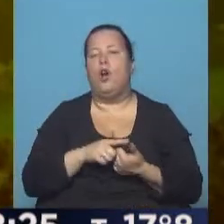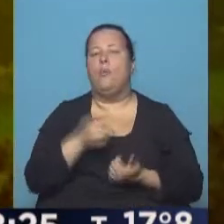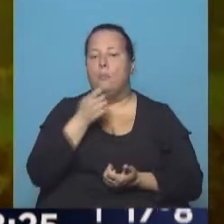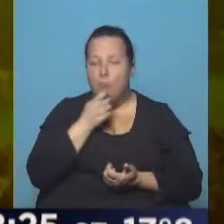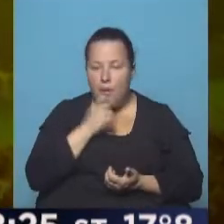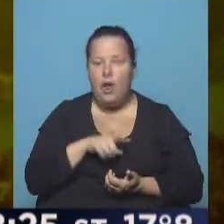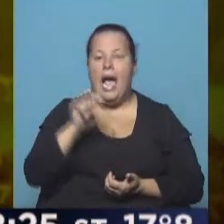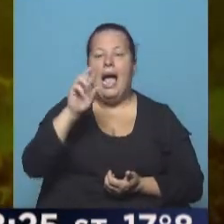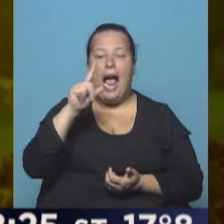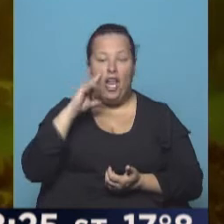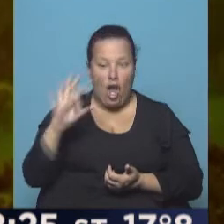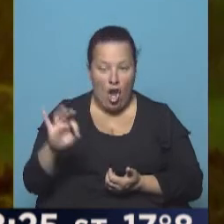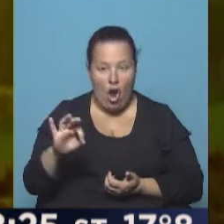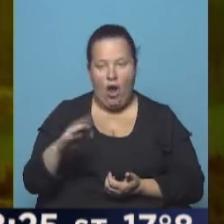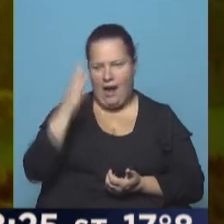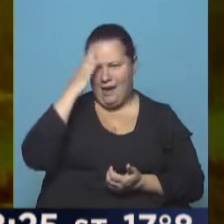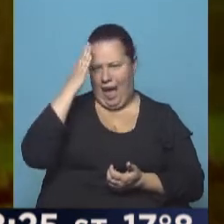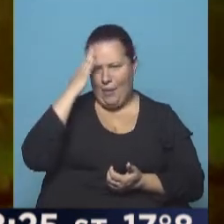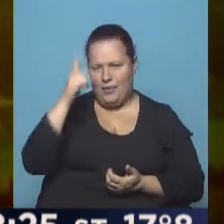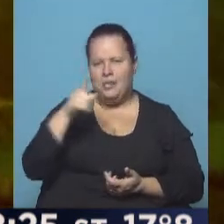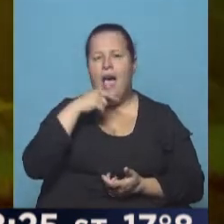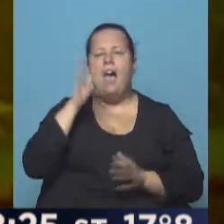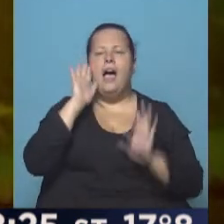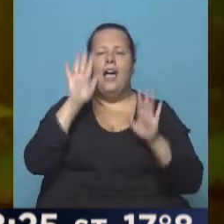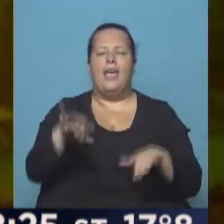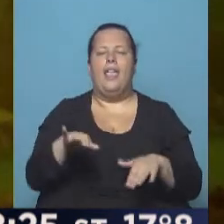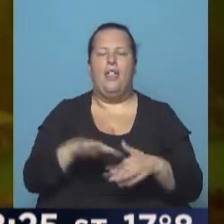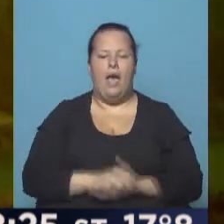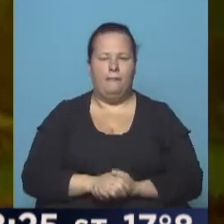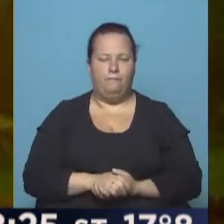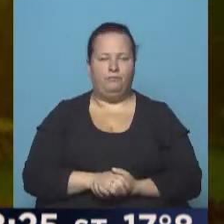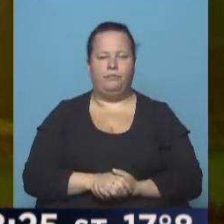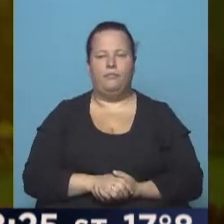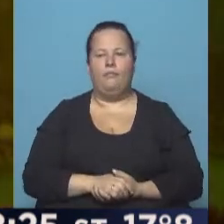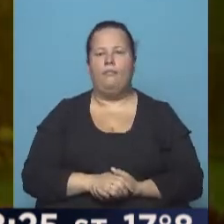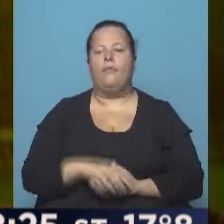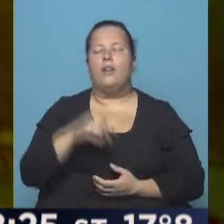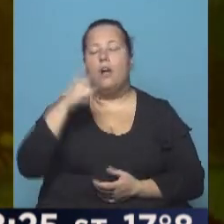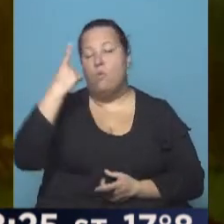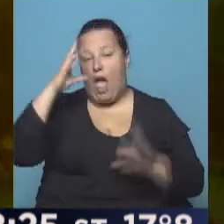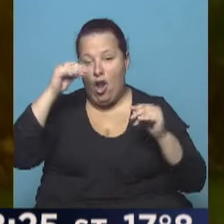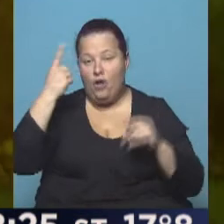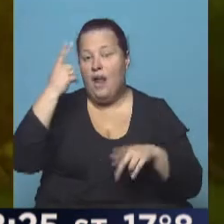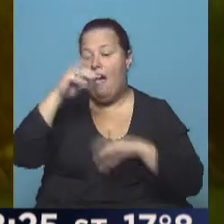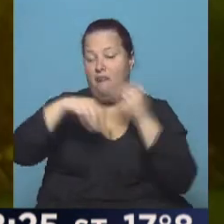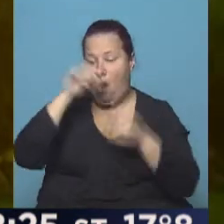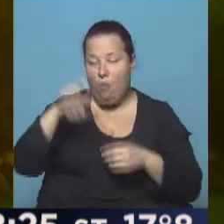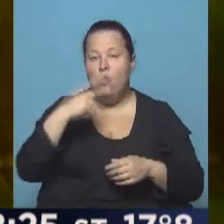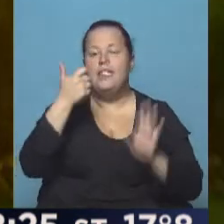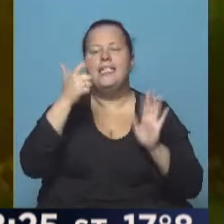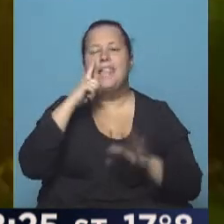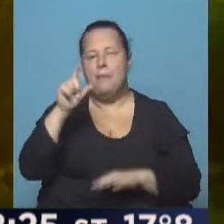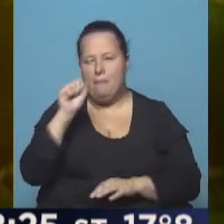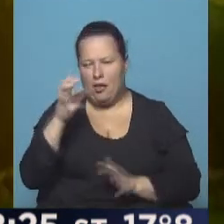ejemplo, Cariló, sí, lidera con, para una estadía por noche, digamos, sí, para una familia tipo, cerca de los